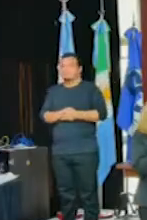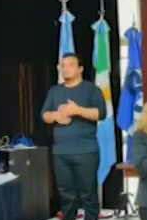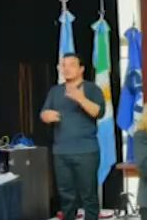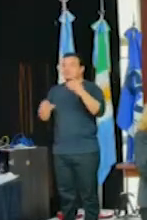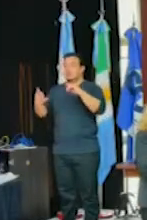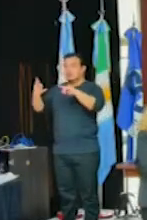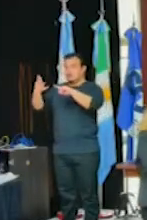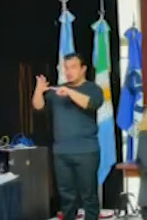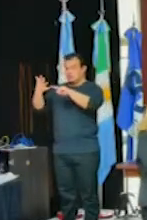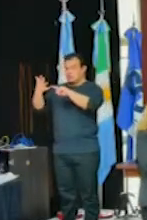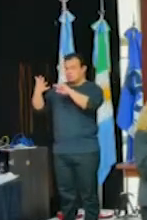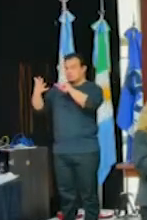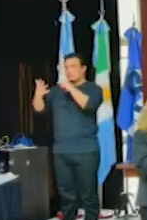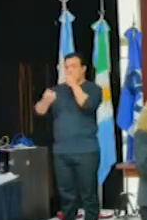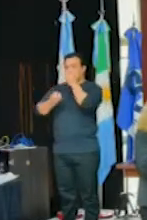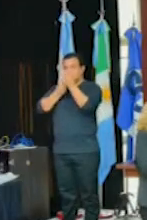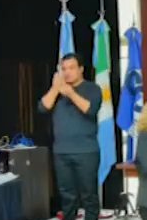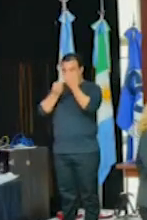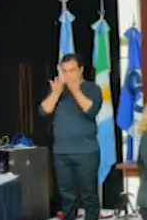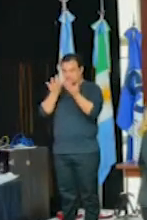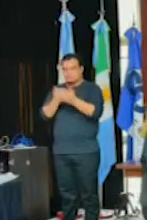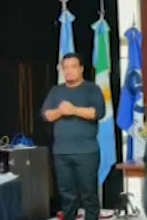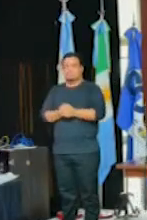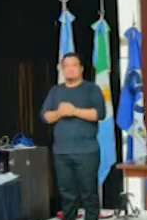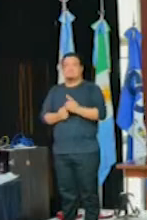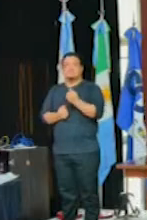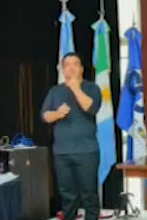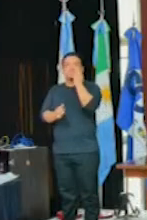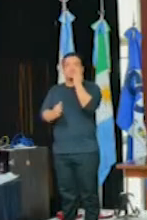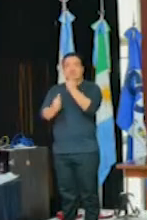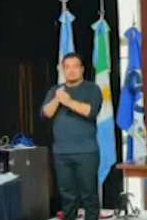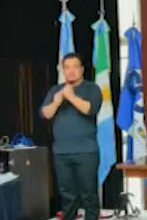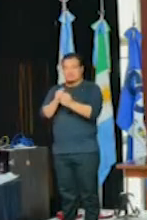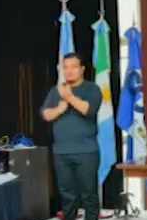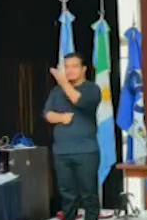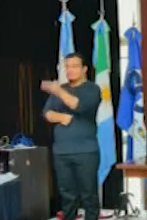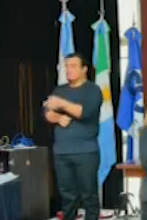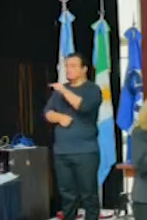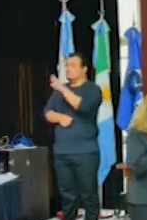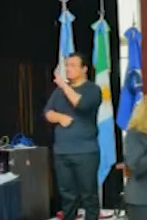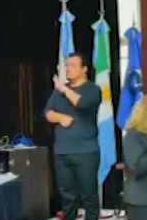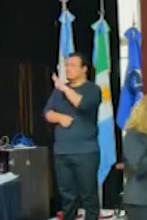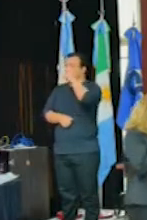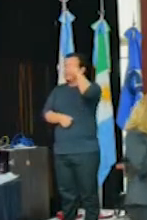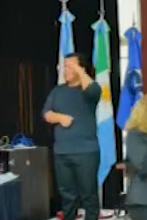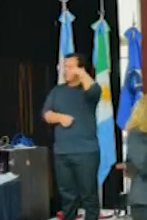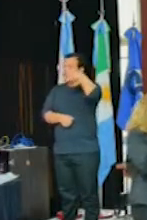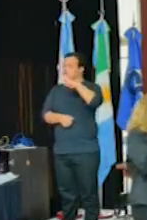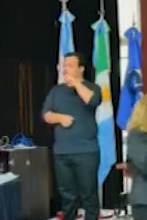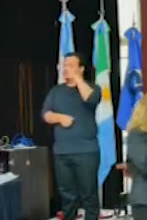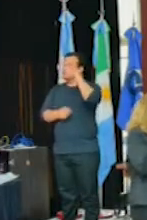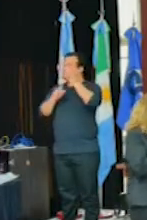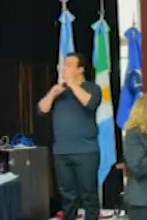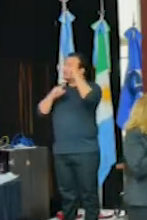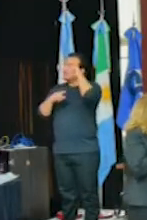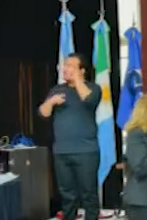Flores. Un día, una historia, la historia. Ingresó una señora, Enriqueta, 87 años, con deterioro cognitivo,